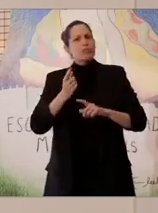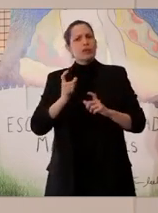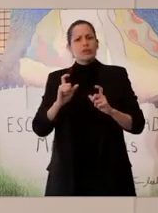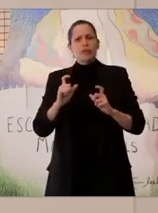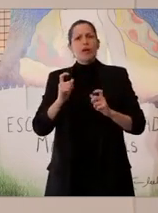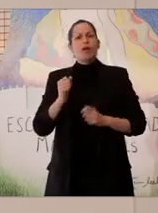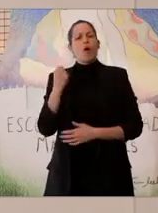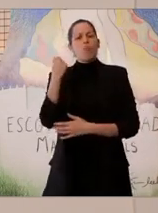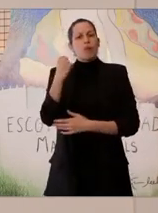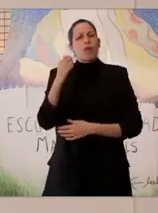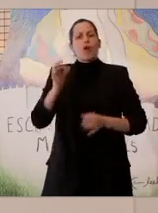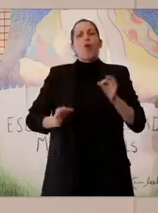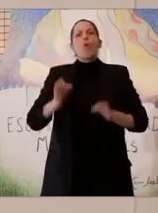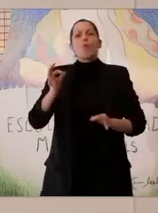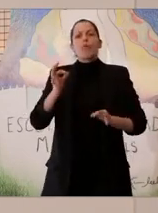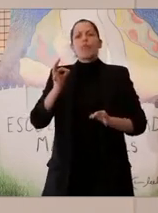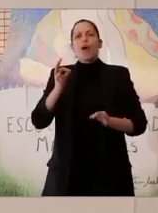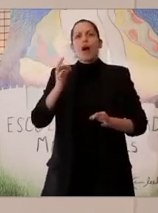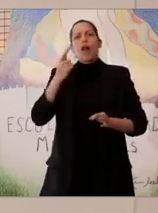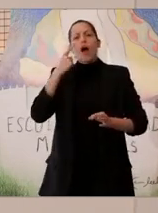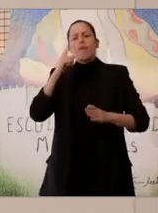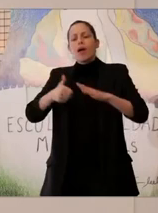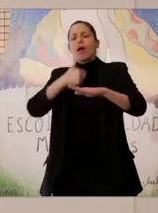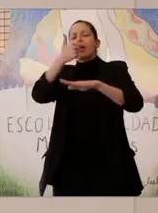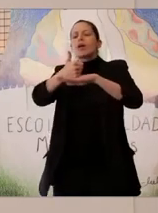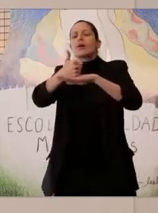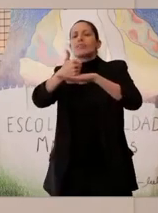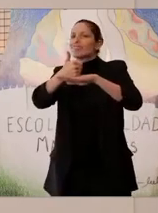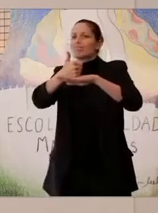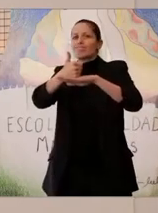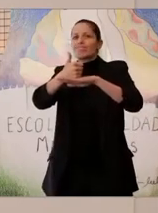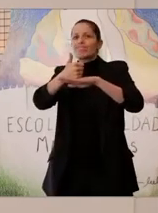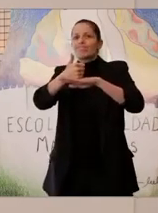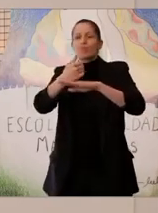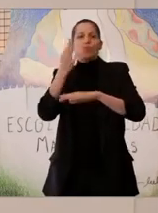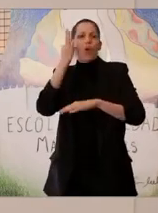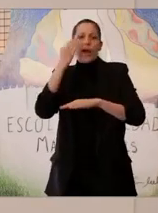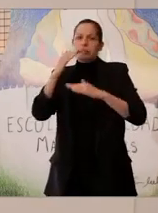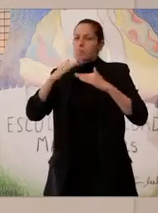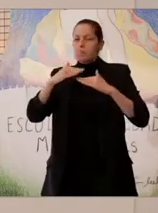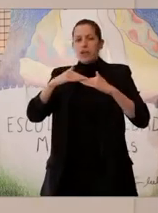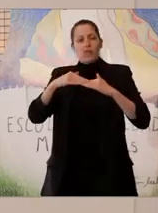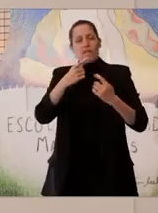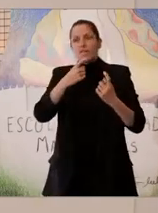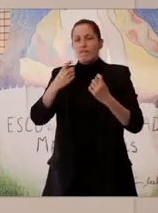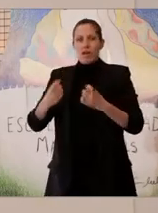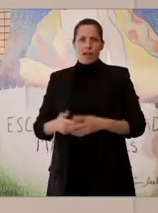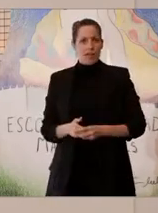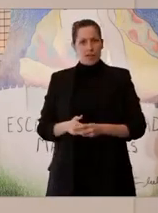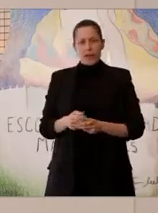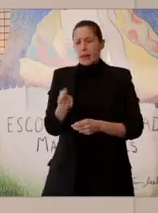Poder Judicial, nos faltan chicas, por no decir que son una pequeña